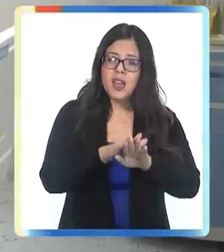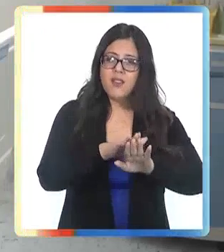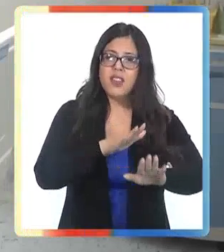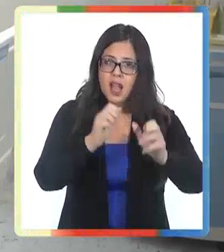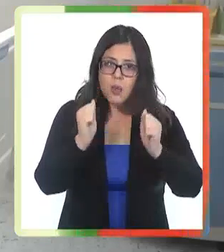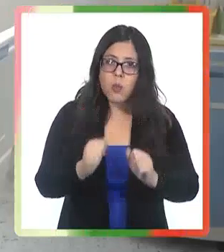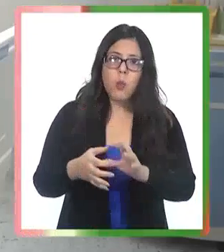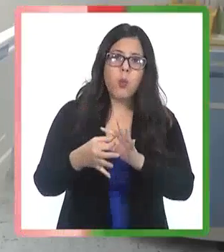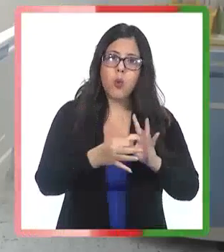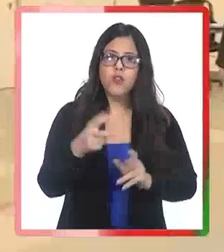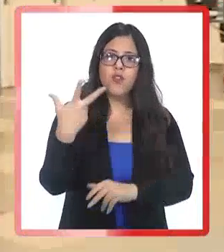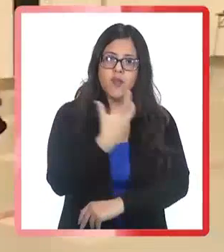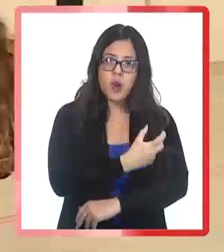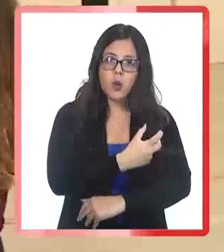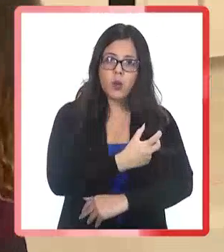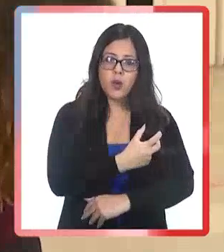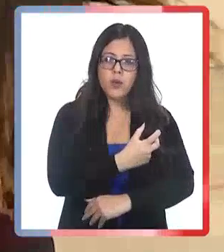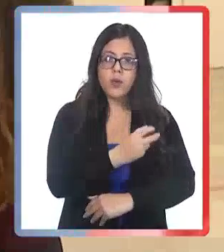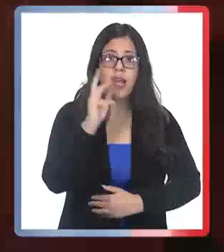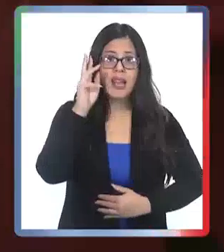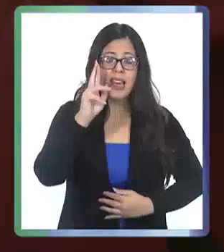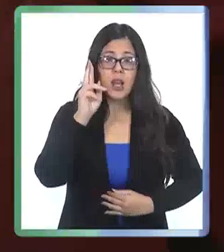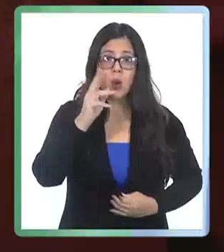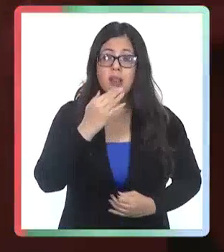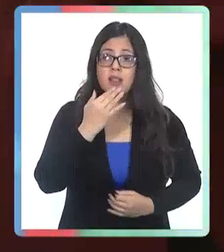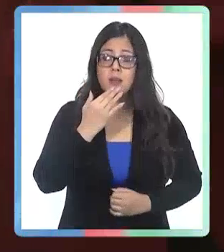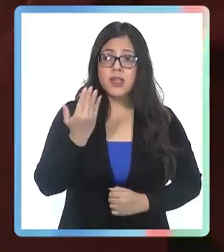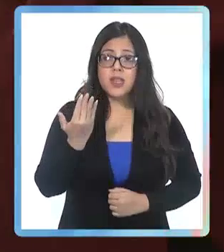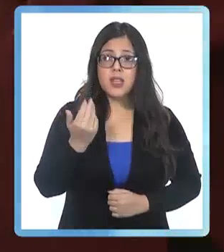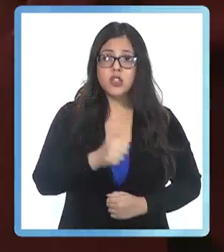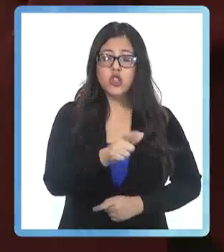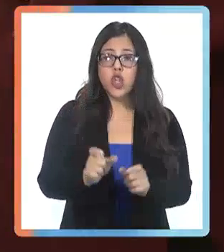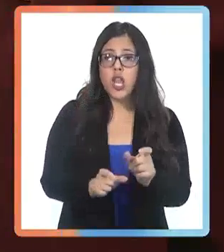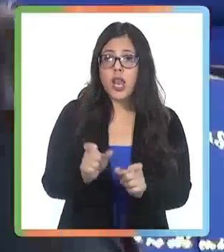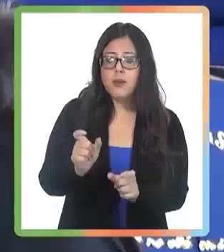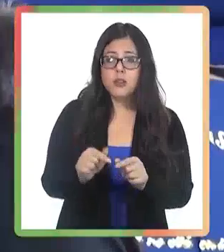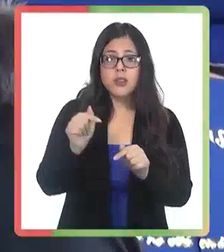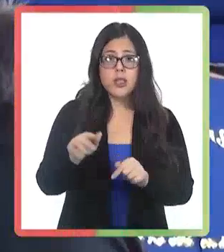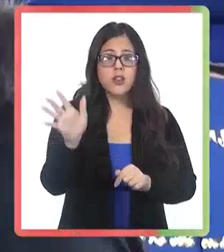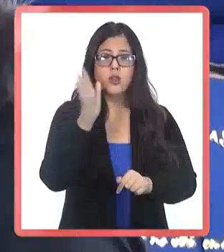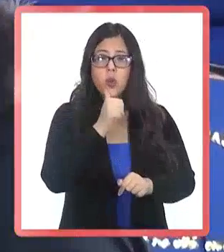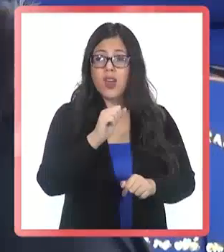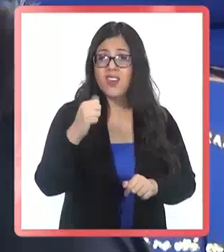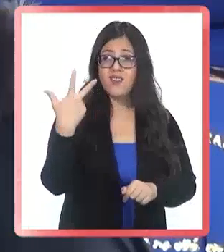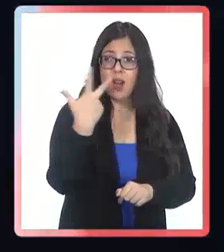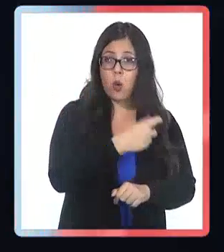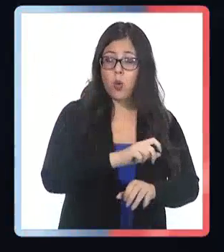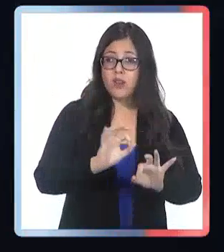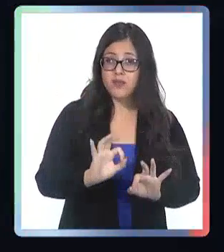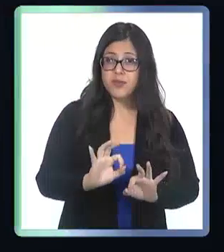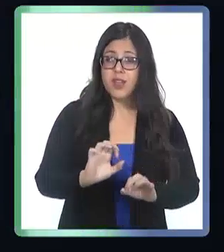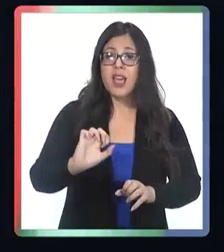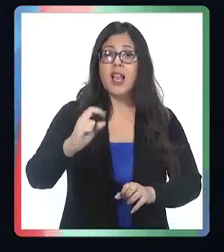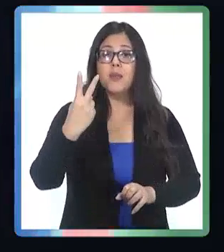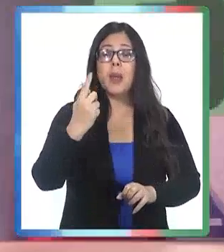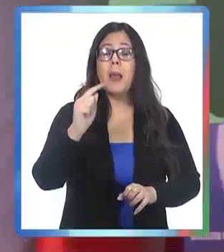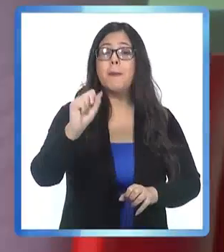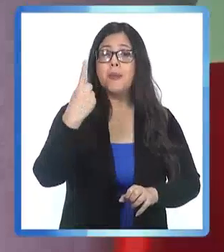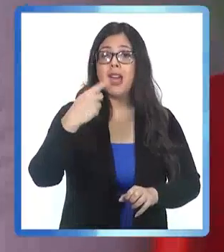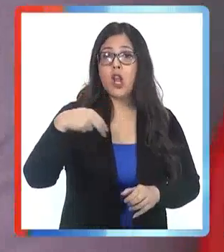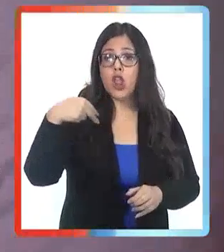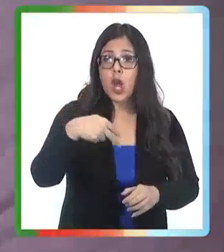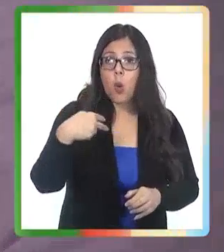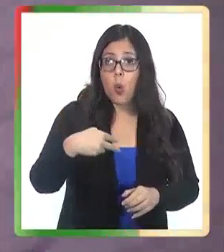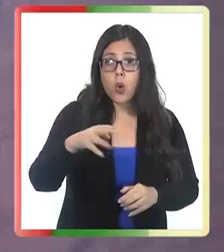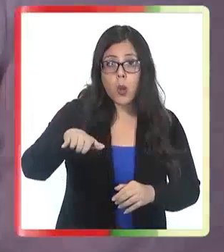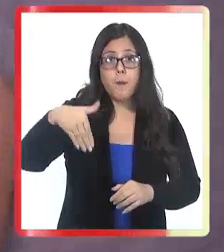puede evitar gracias a las vacunas. Recuerde que además todas las personas que no tienen sus vacunas al día, el 1 de junio